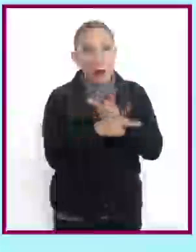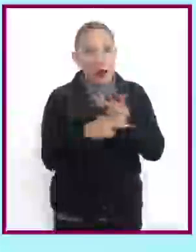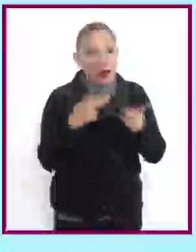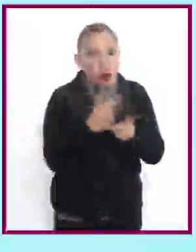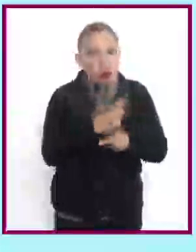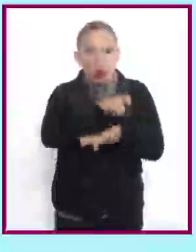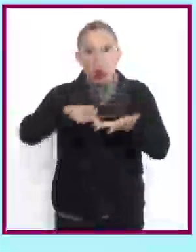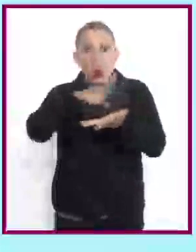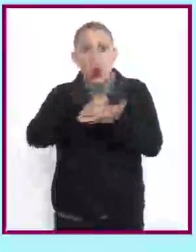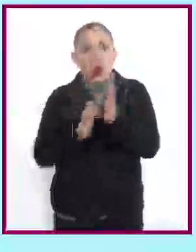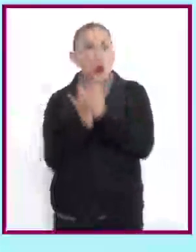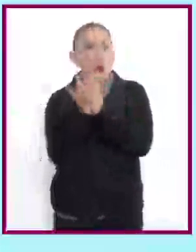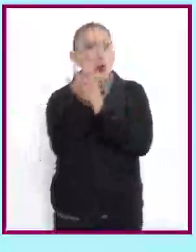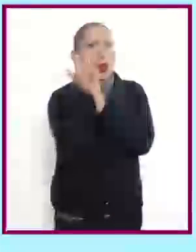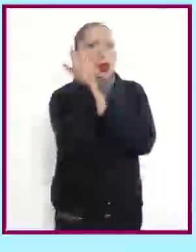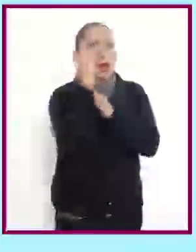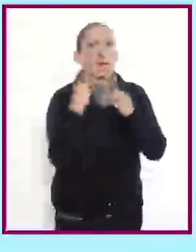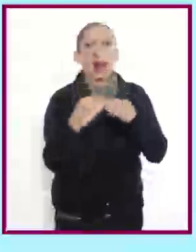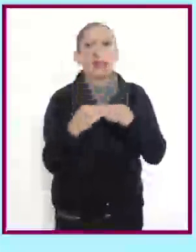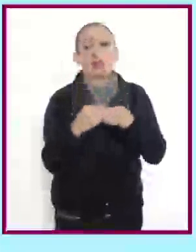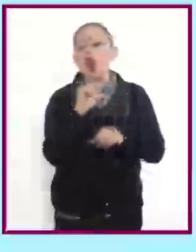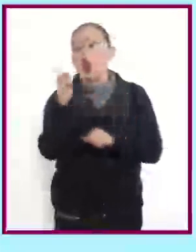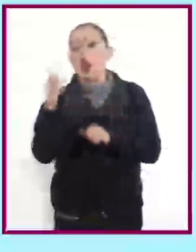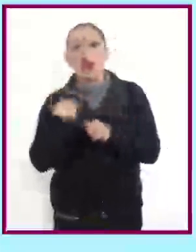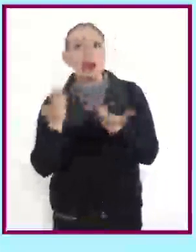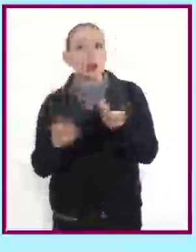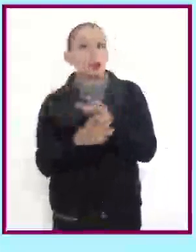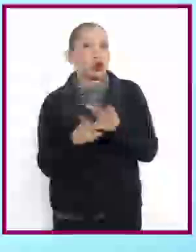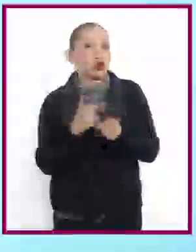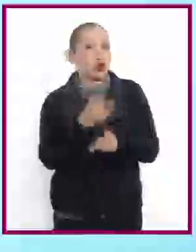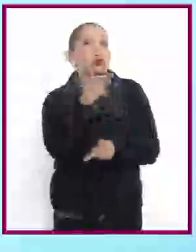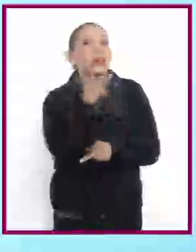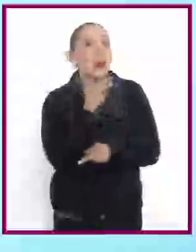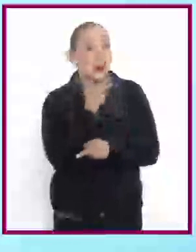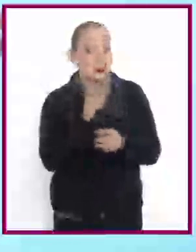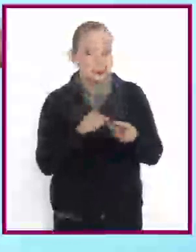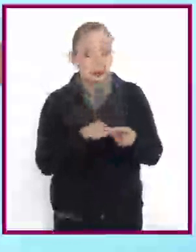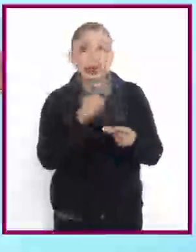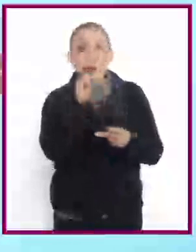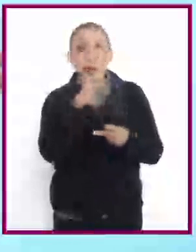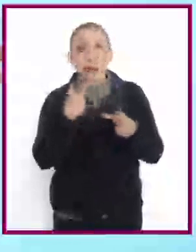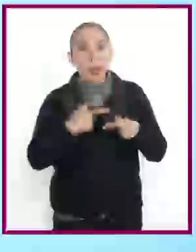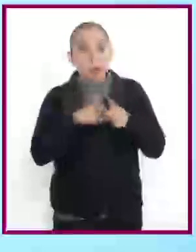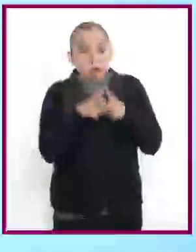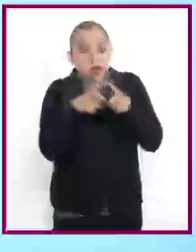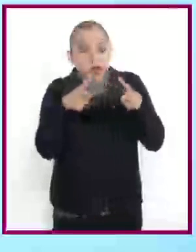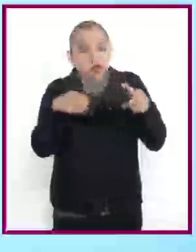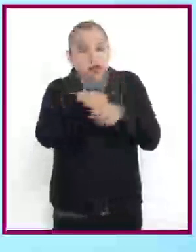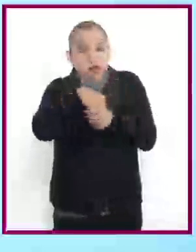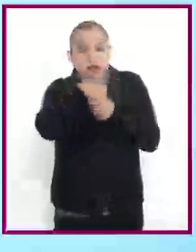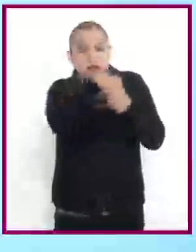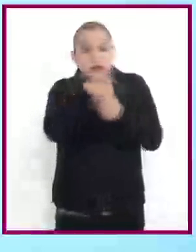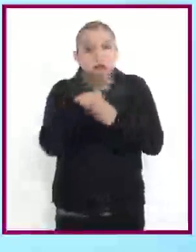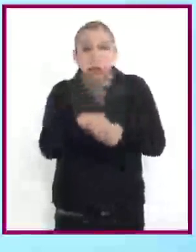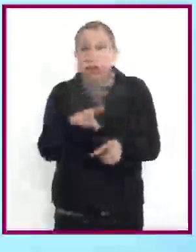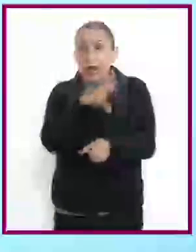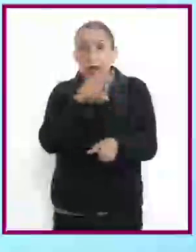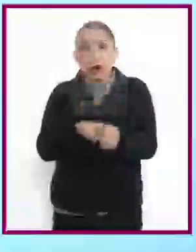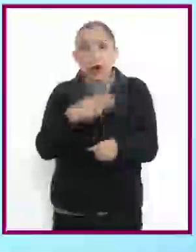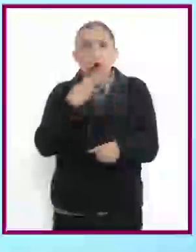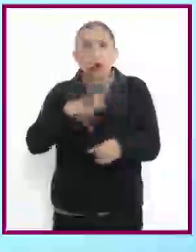políticas a nivel global, que influyen en la dinámica local y en los estilos de vida que llevamos cotidianamente. Algunas de